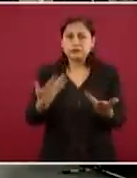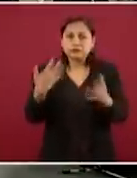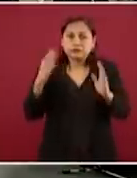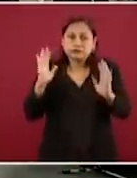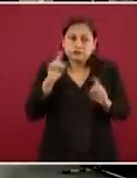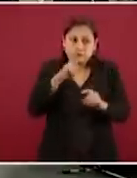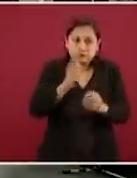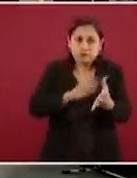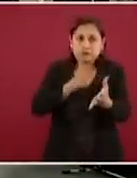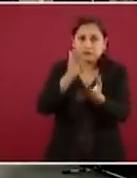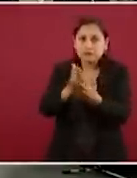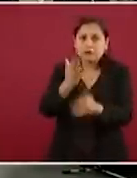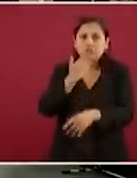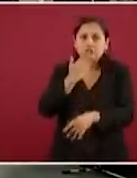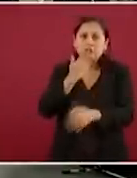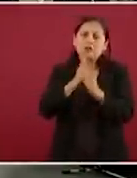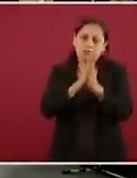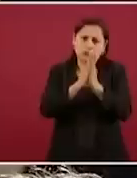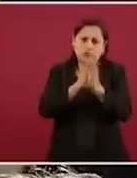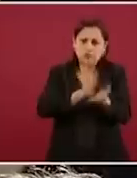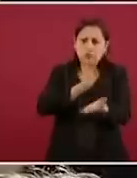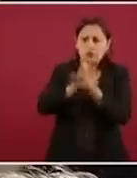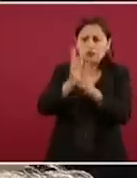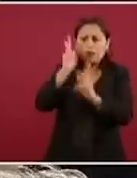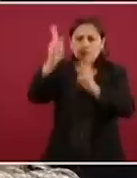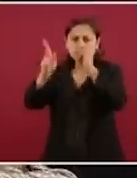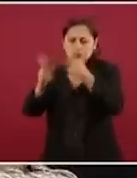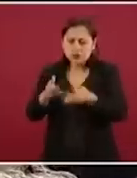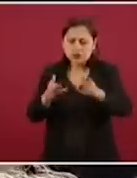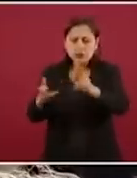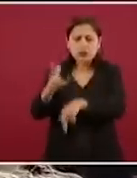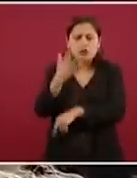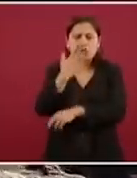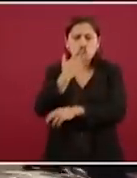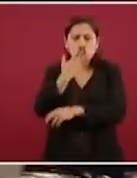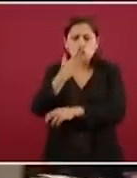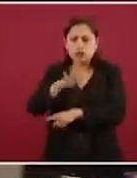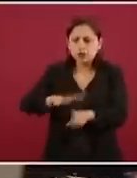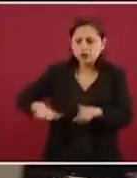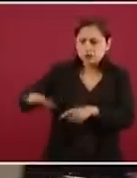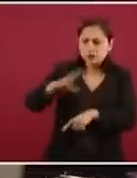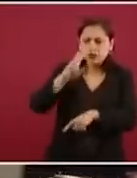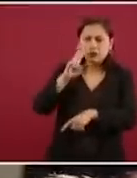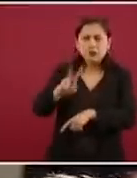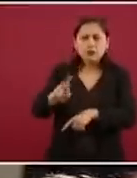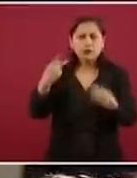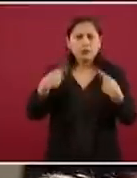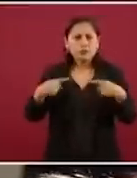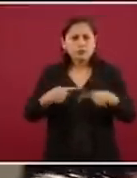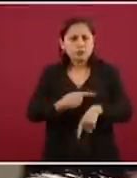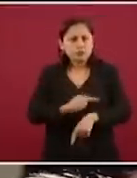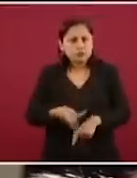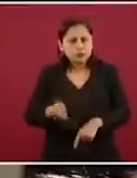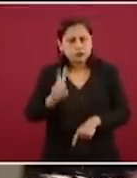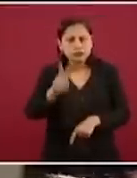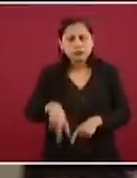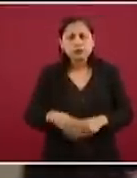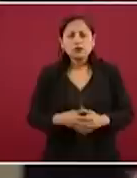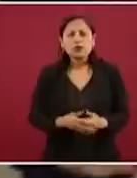día, que se diera una vueltecita por el río Sonora y viera la economía de la gente, señor. Aparte de eso, usted